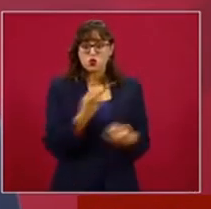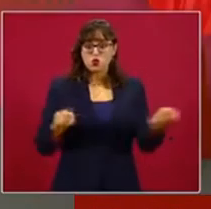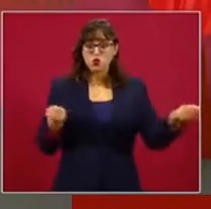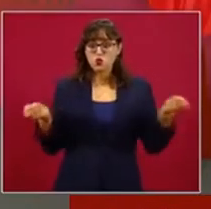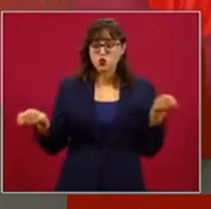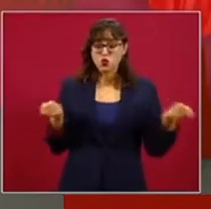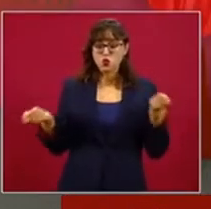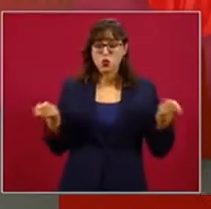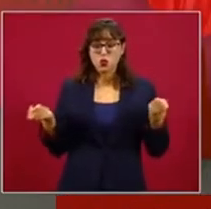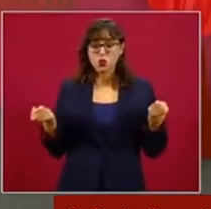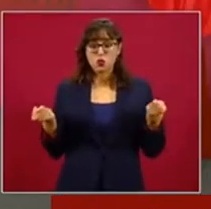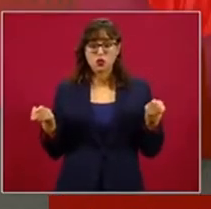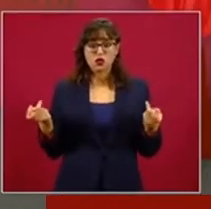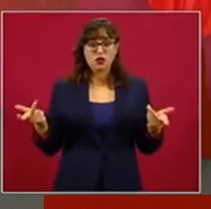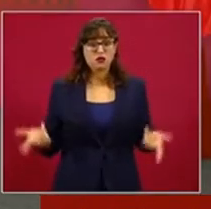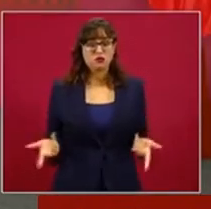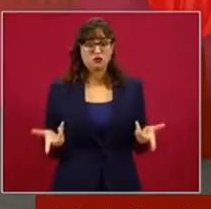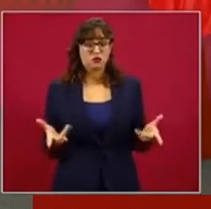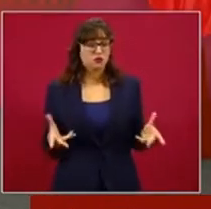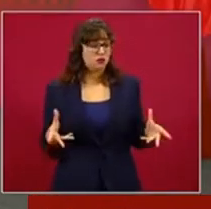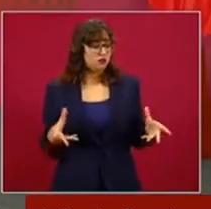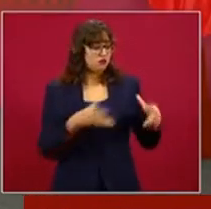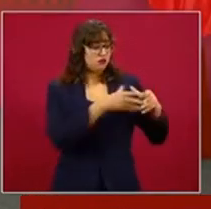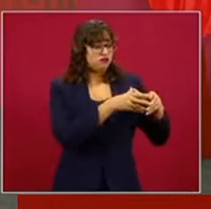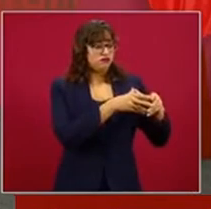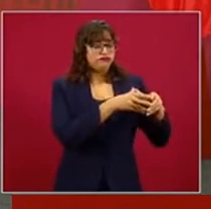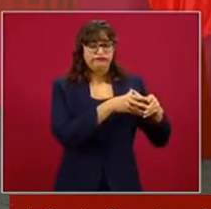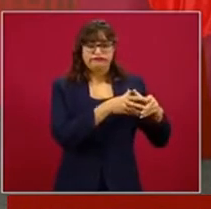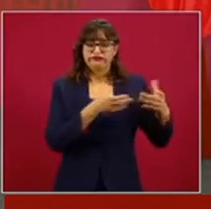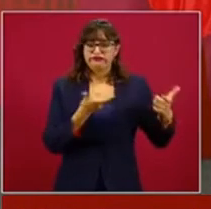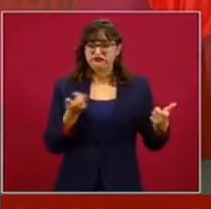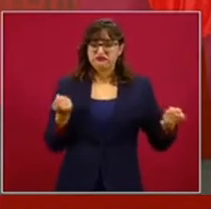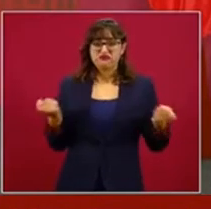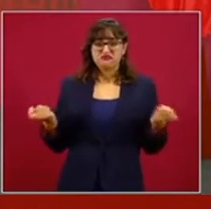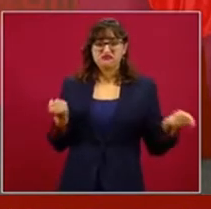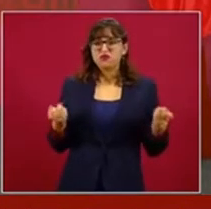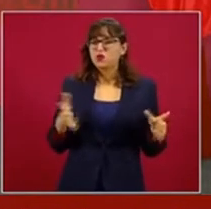de la discusión pública.